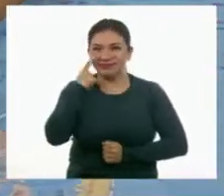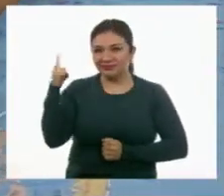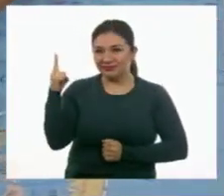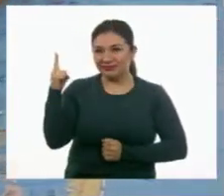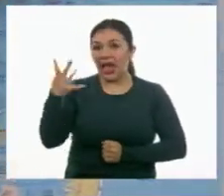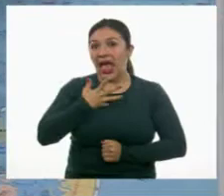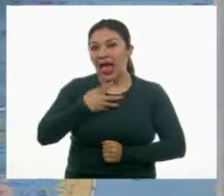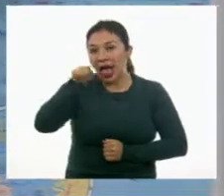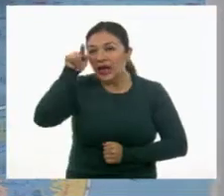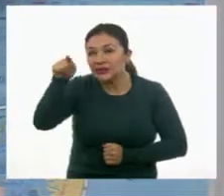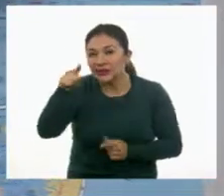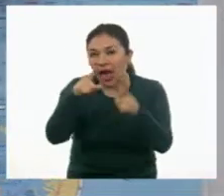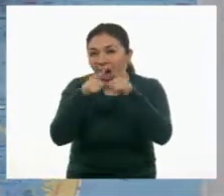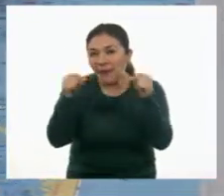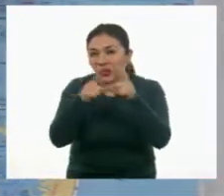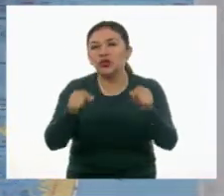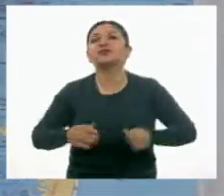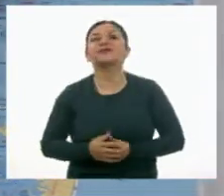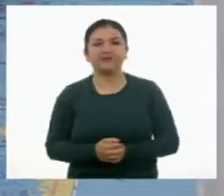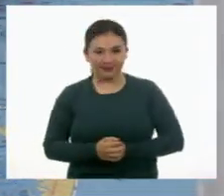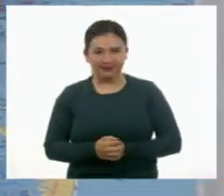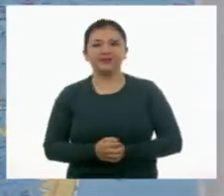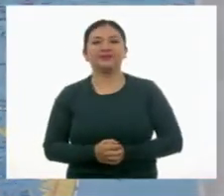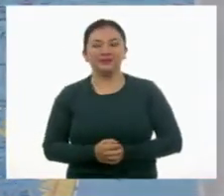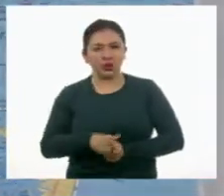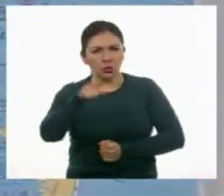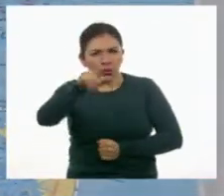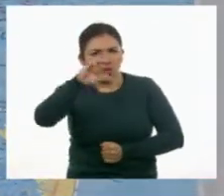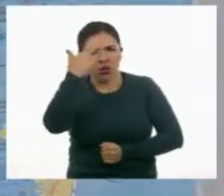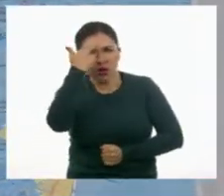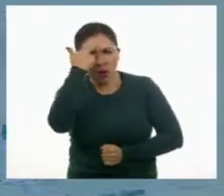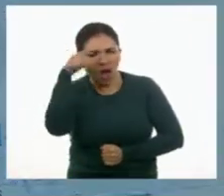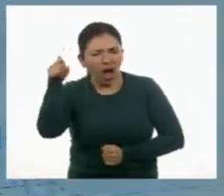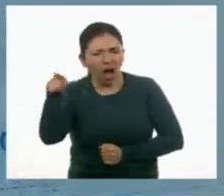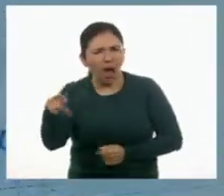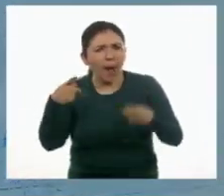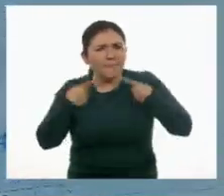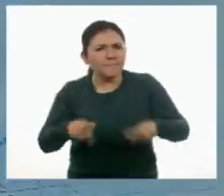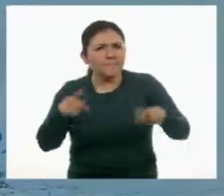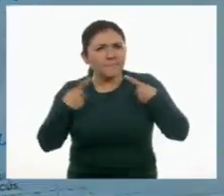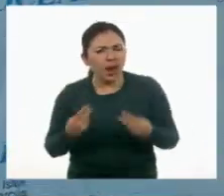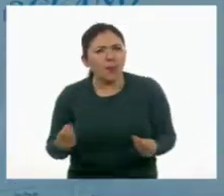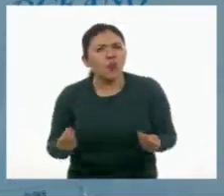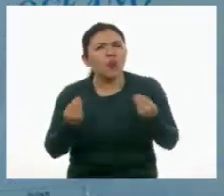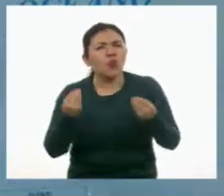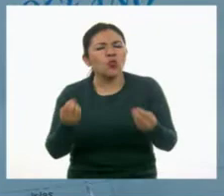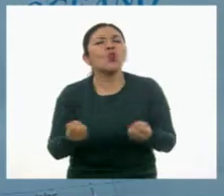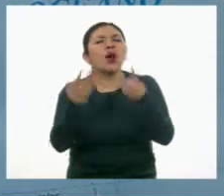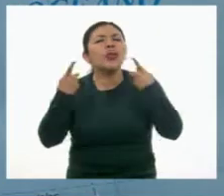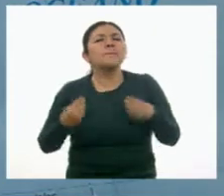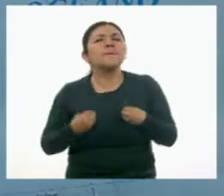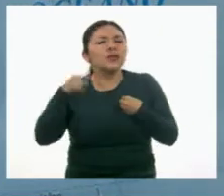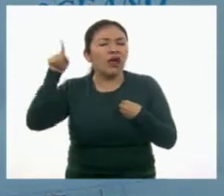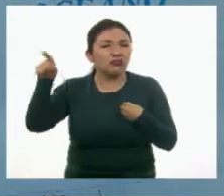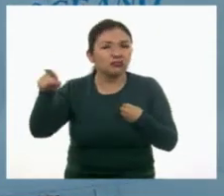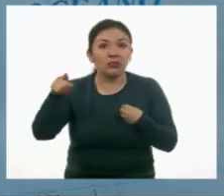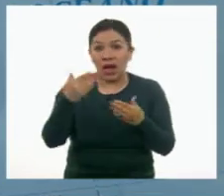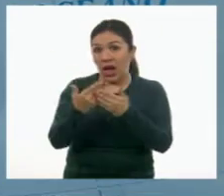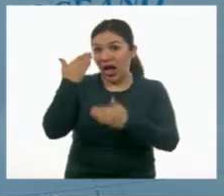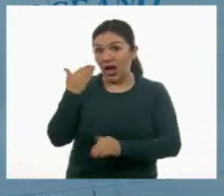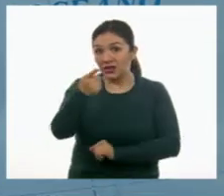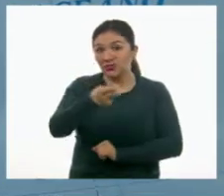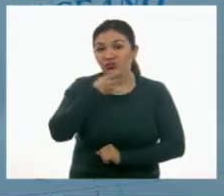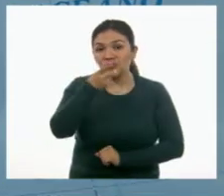Aquí está Japón. Muy bien, María. ¿Y te acuerdas tú cómo era la densidad poblacional de Japón? Me acuerdo que habíamos